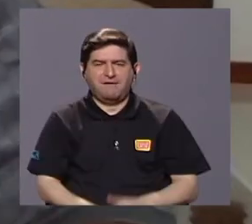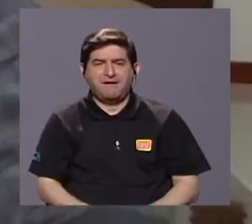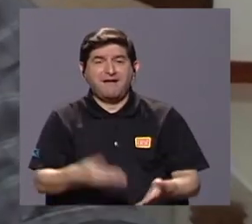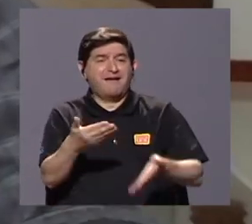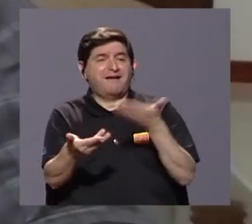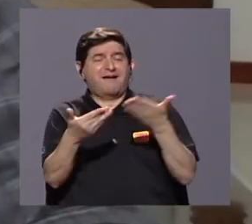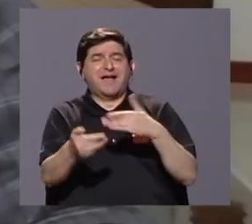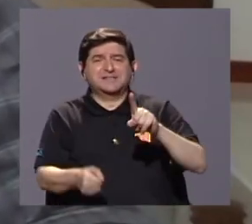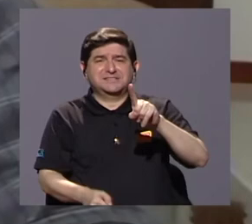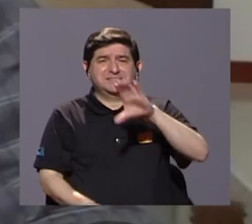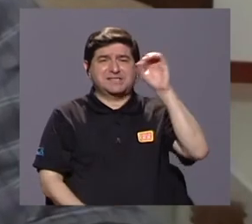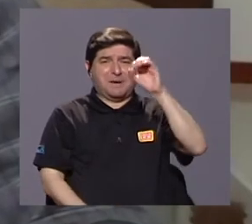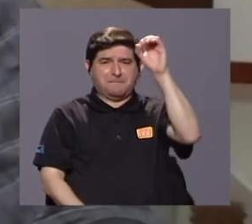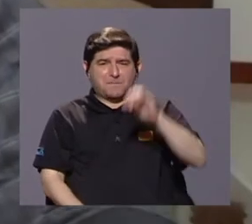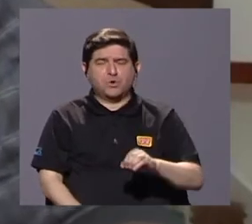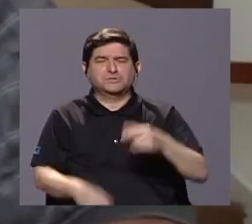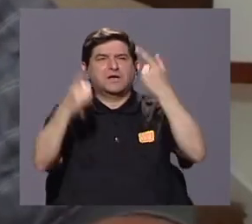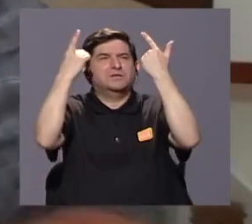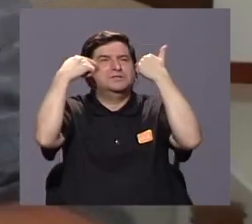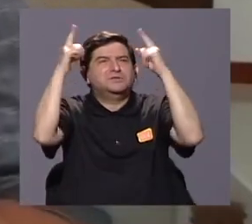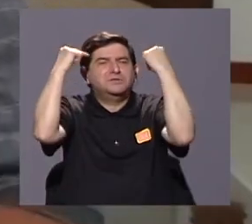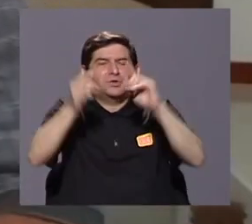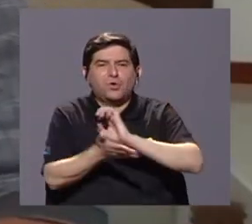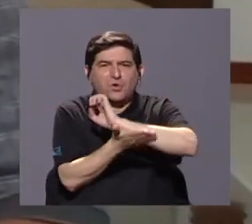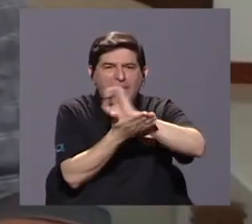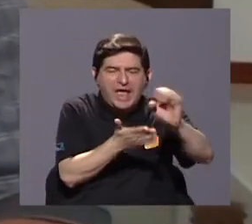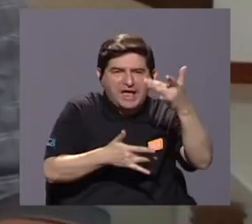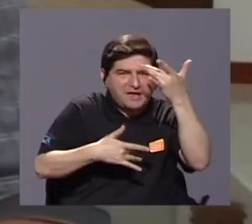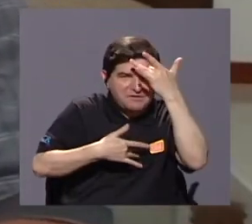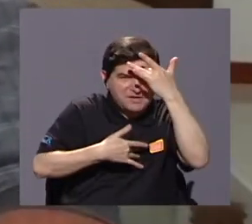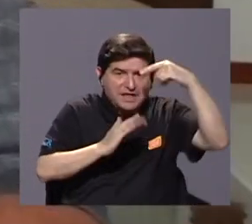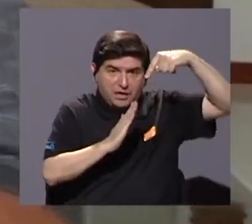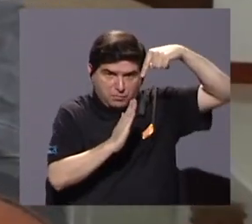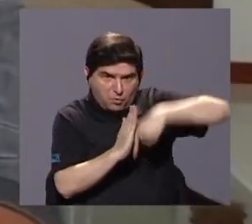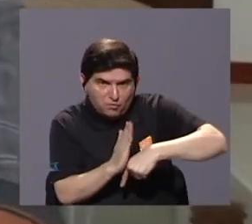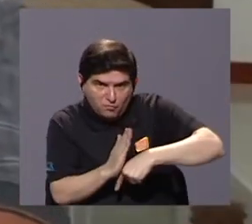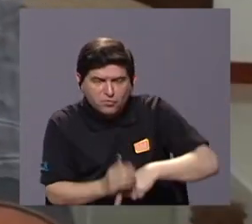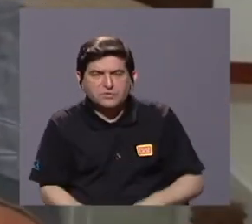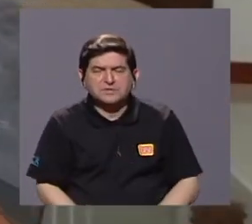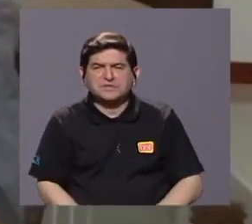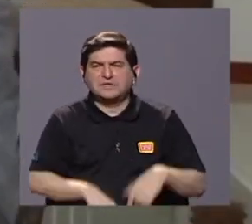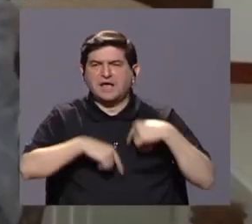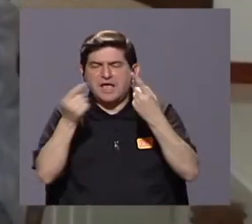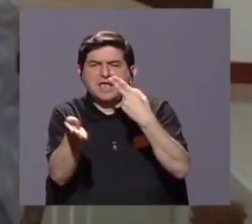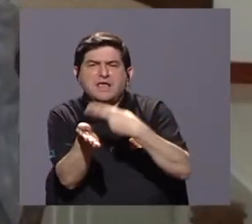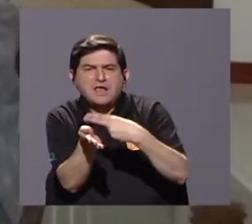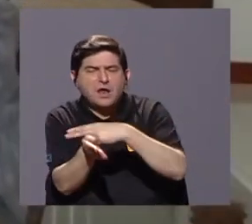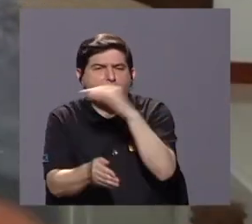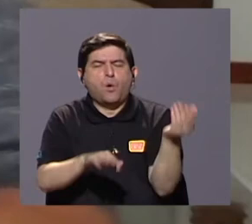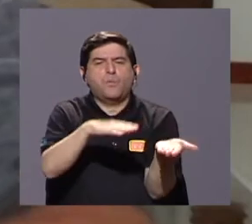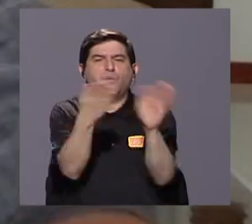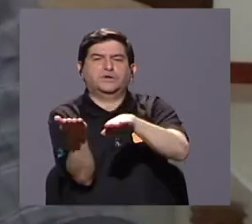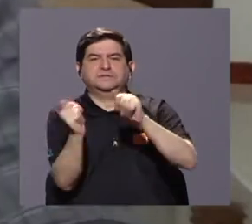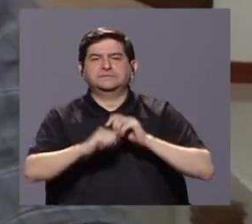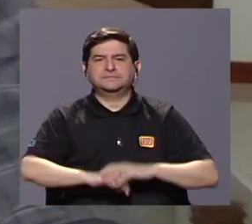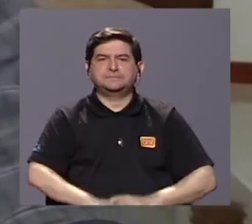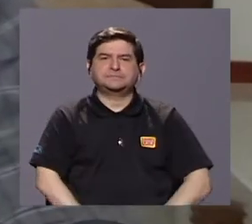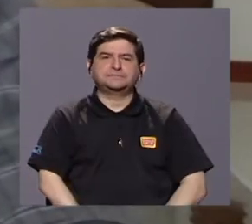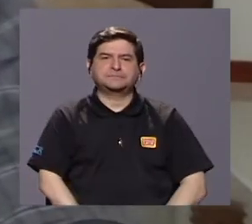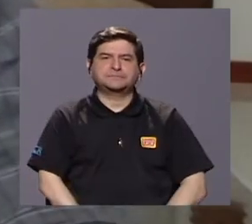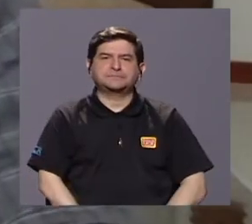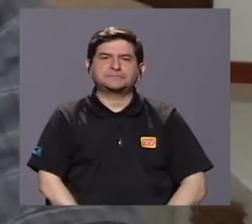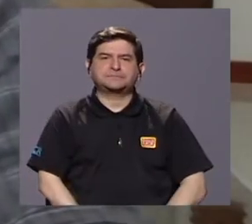casi 100% eficaces para prevenir la enfermedad grave, el internamiento y la muerte.